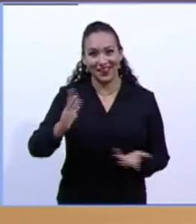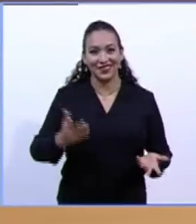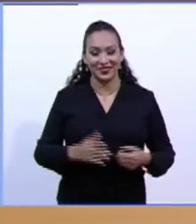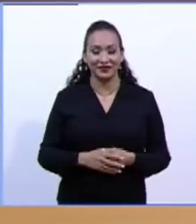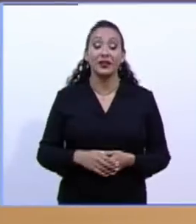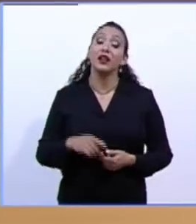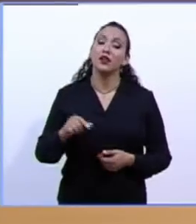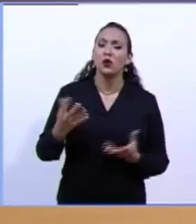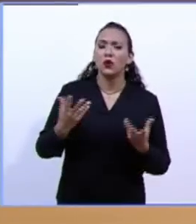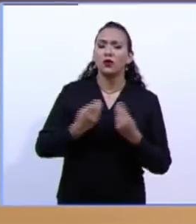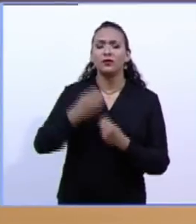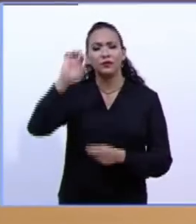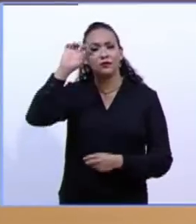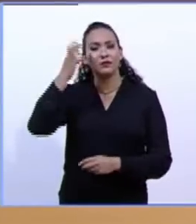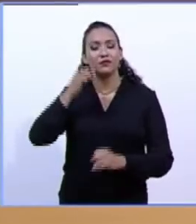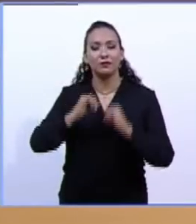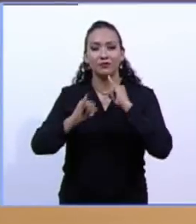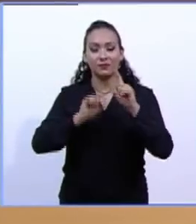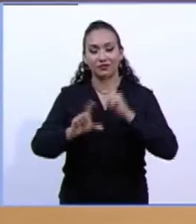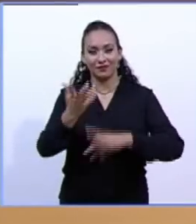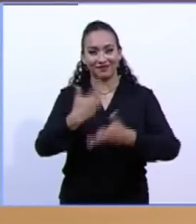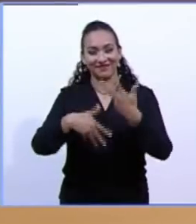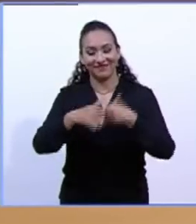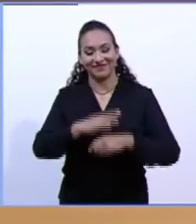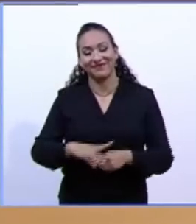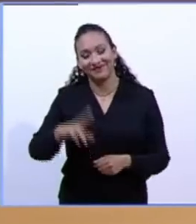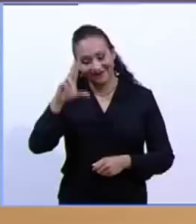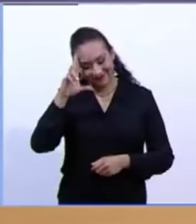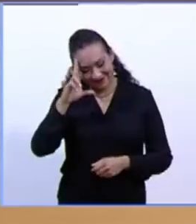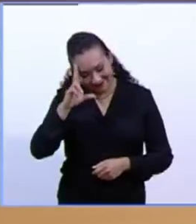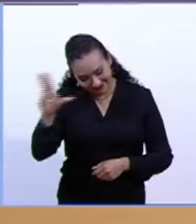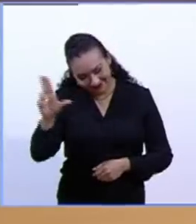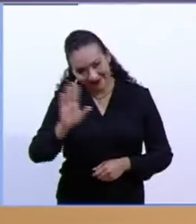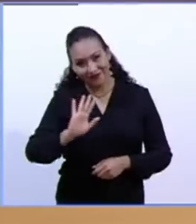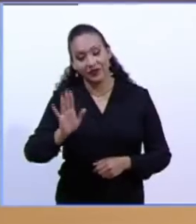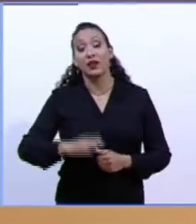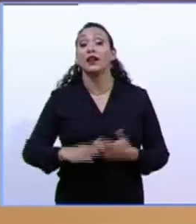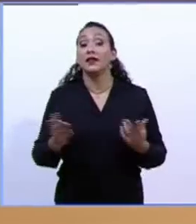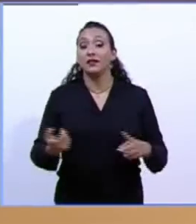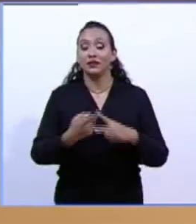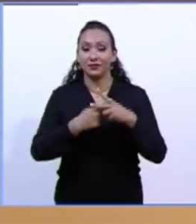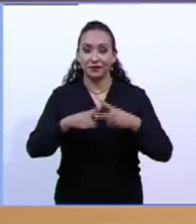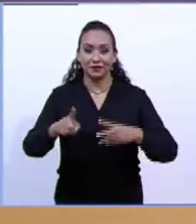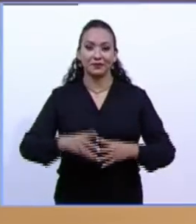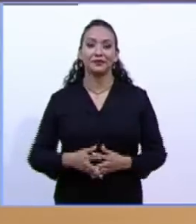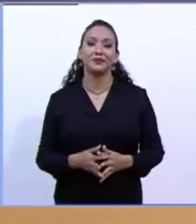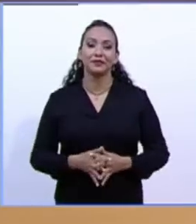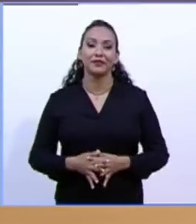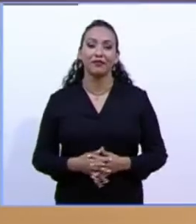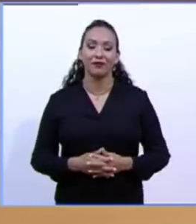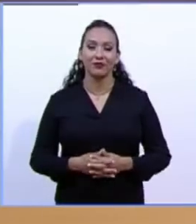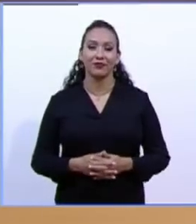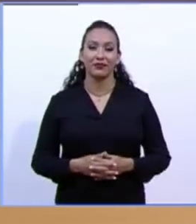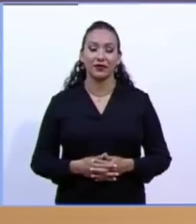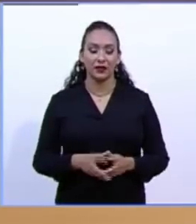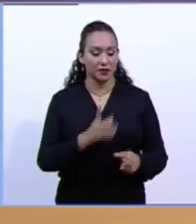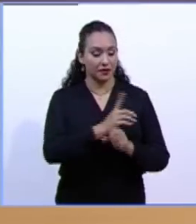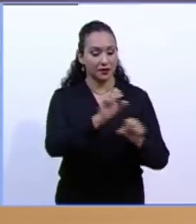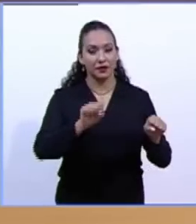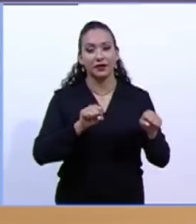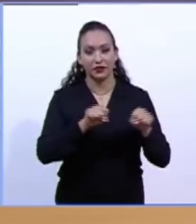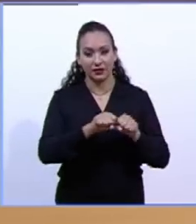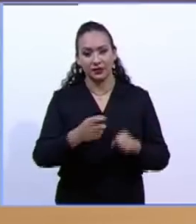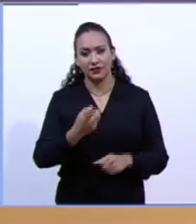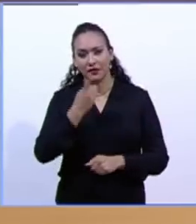Rostro en la interpretación en lengua de señas mexicana. Vámonos con todas las noticias. La primera sala de la